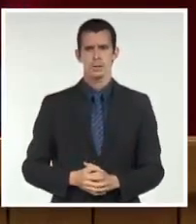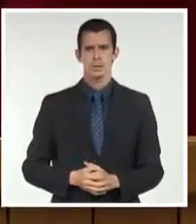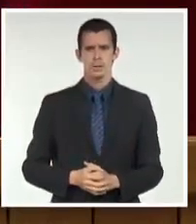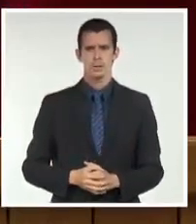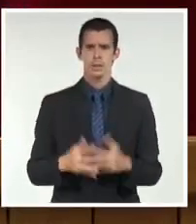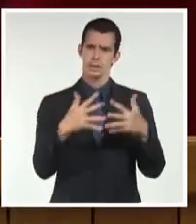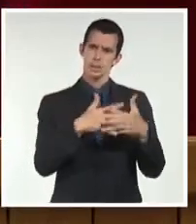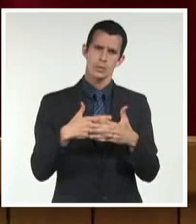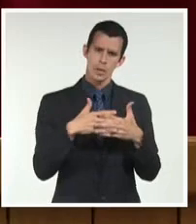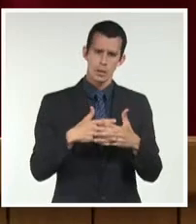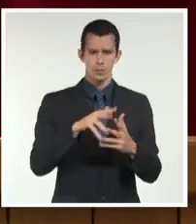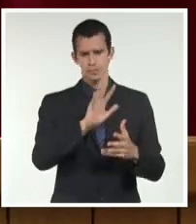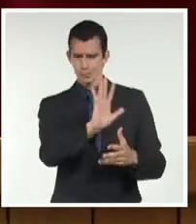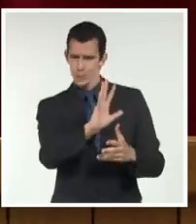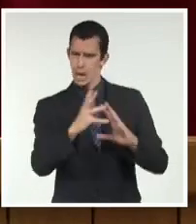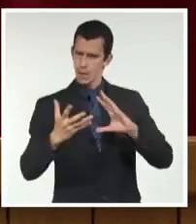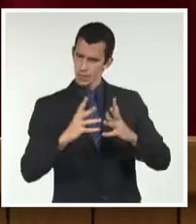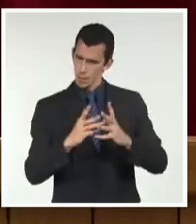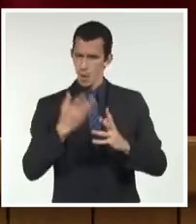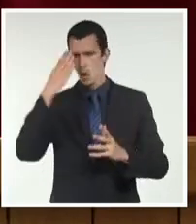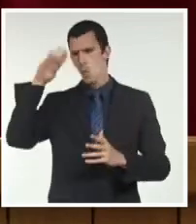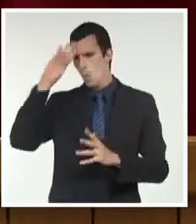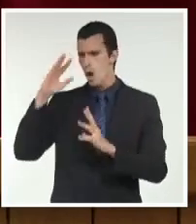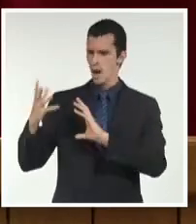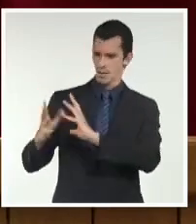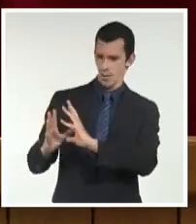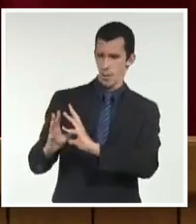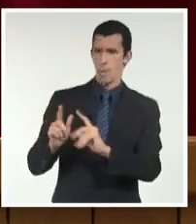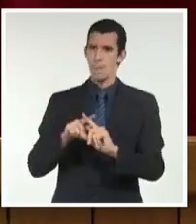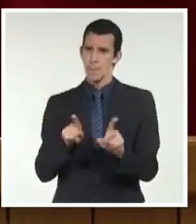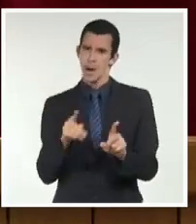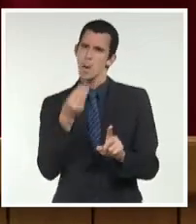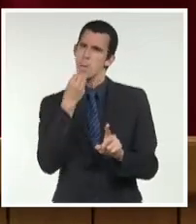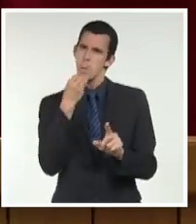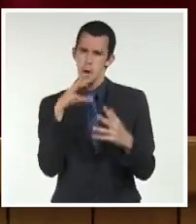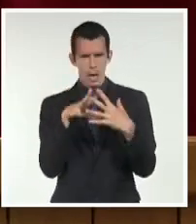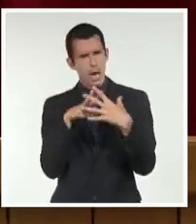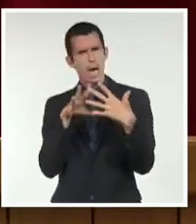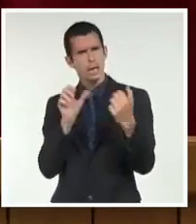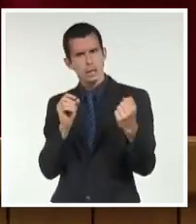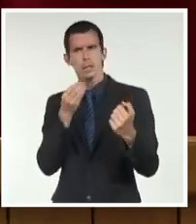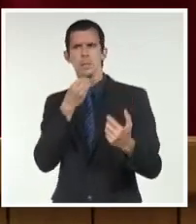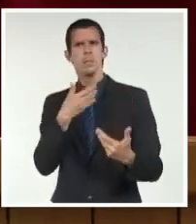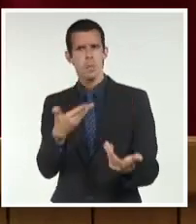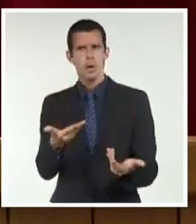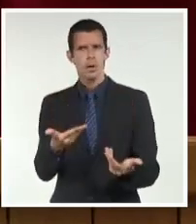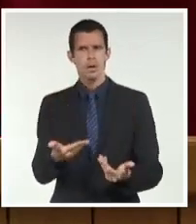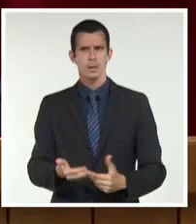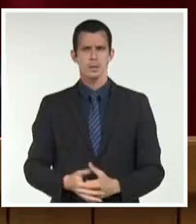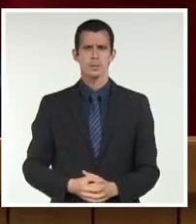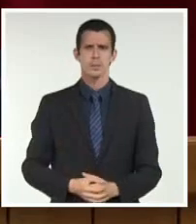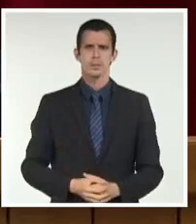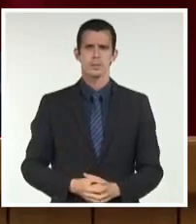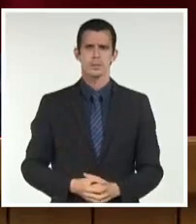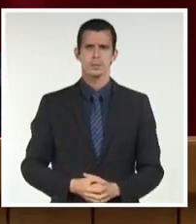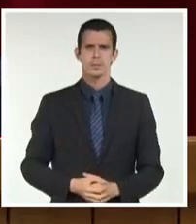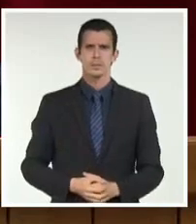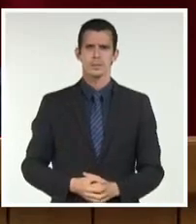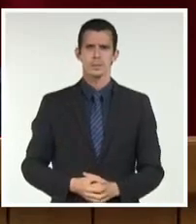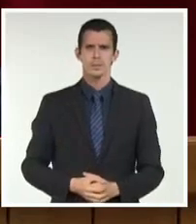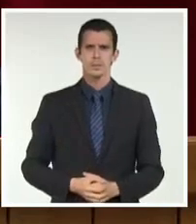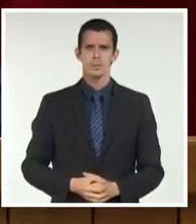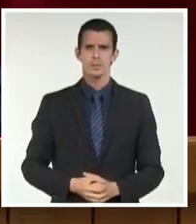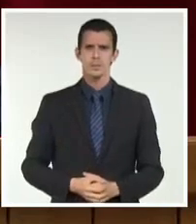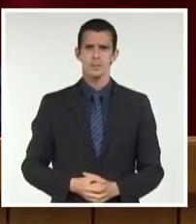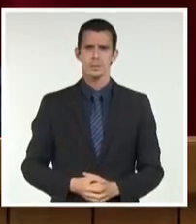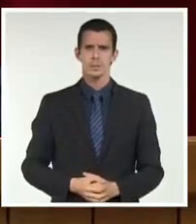diferencias. La trayectoria de Cuba en el desarrollo de sus relaciones exteriores demuestra que el fomento de la